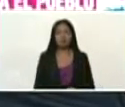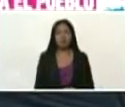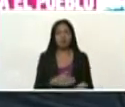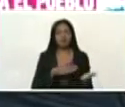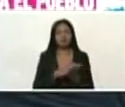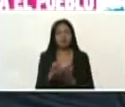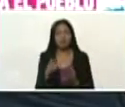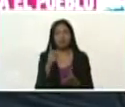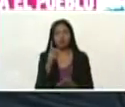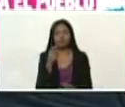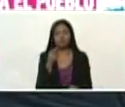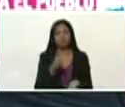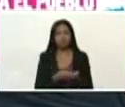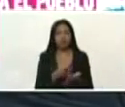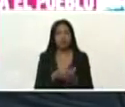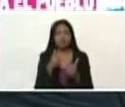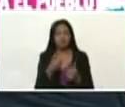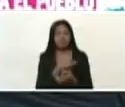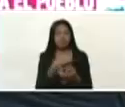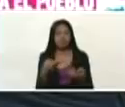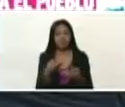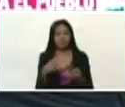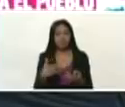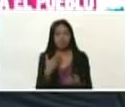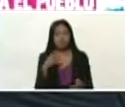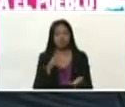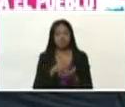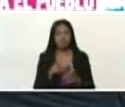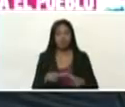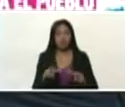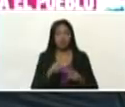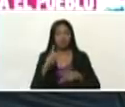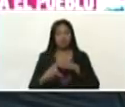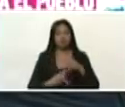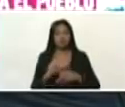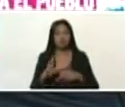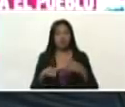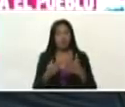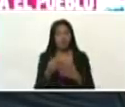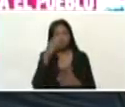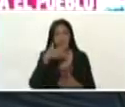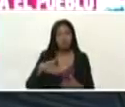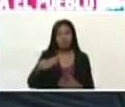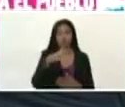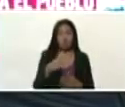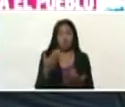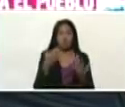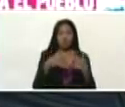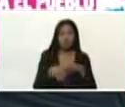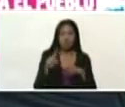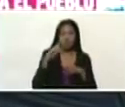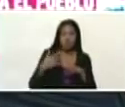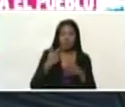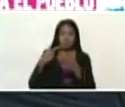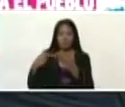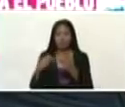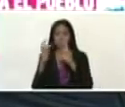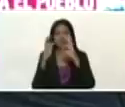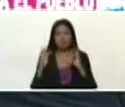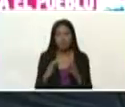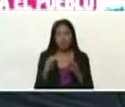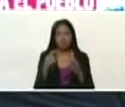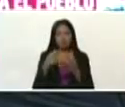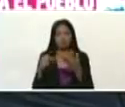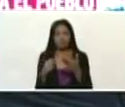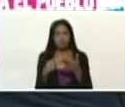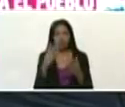garantizarles precios justos y correctos y llevarles directo de la producción al pueblo a través de distintos mecanismos, entre